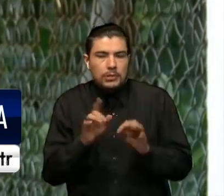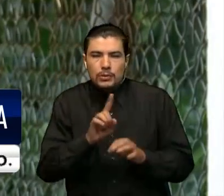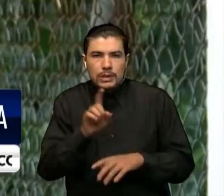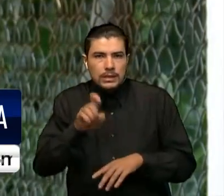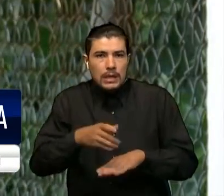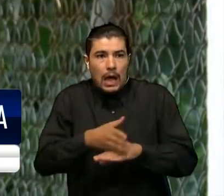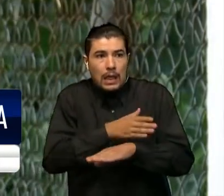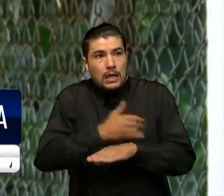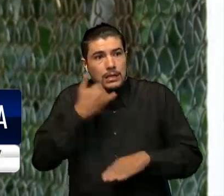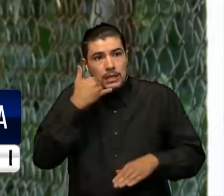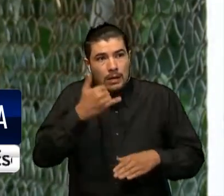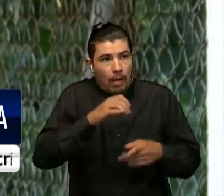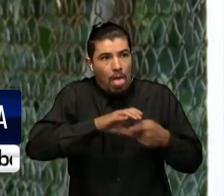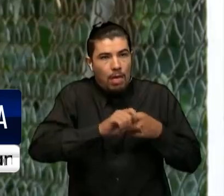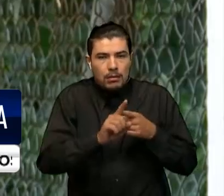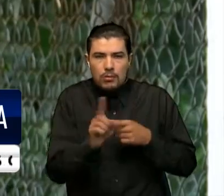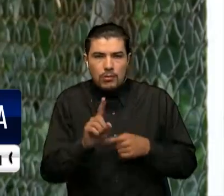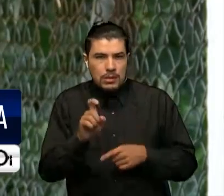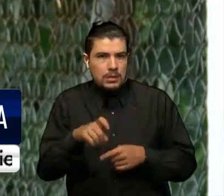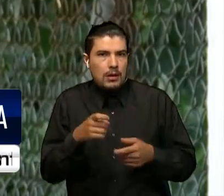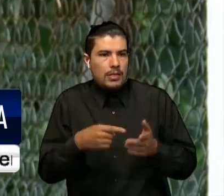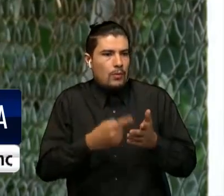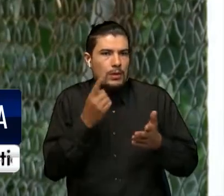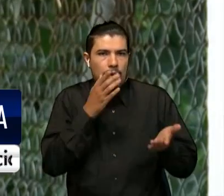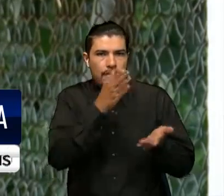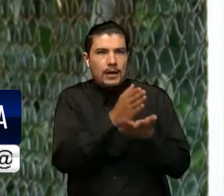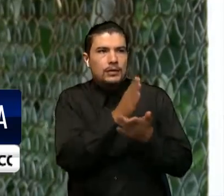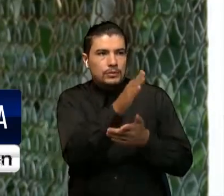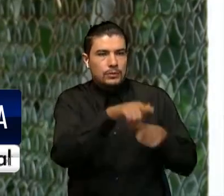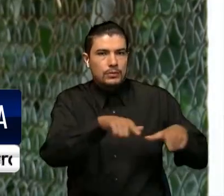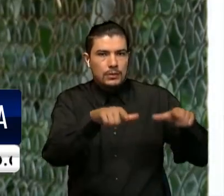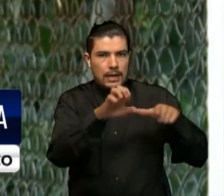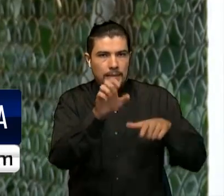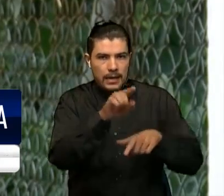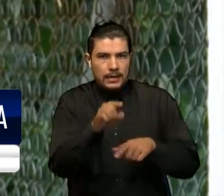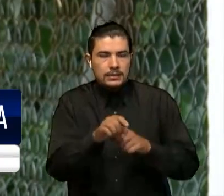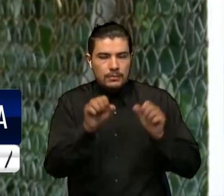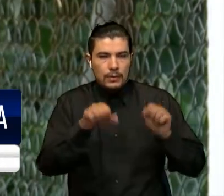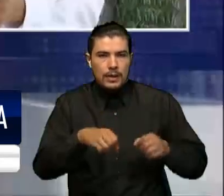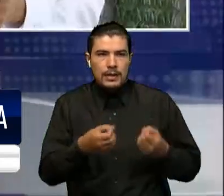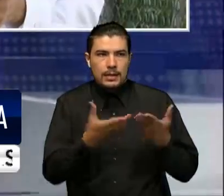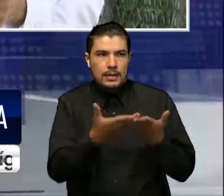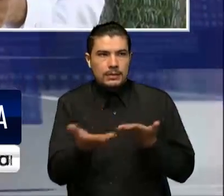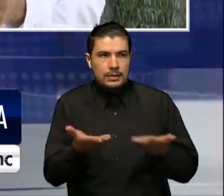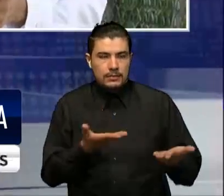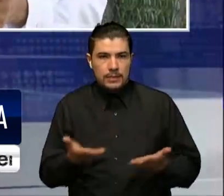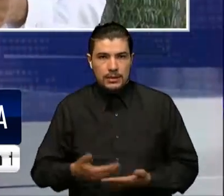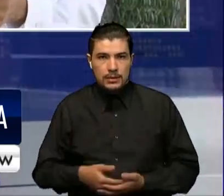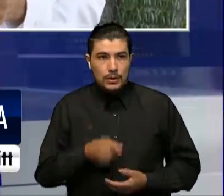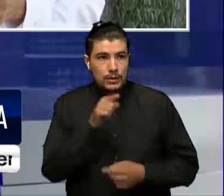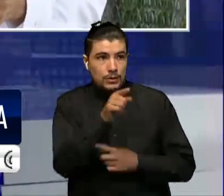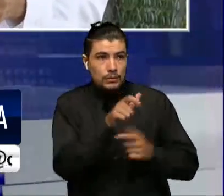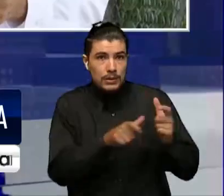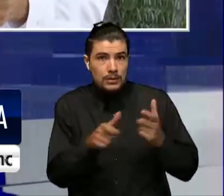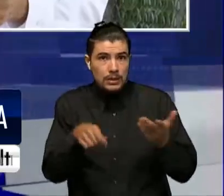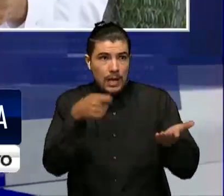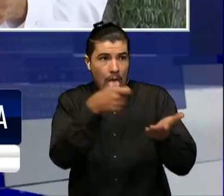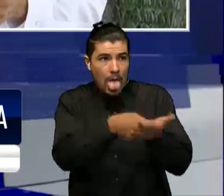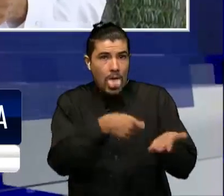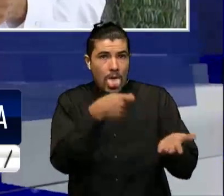cabe recordar que la oportunidad está dada pues estos exámenes no requieren de cuota moderadora